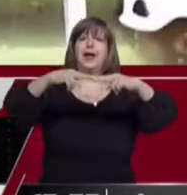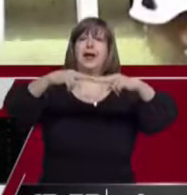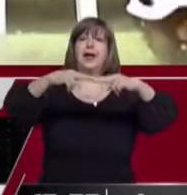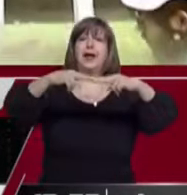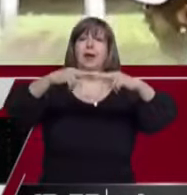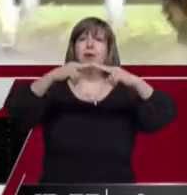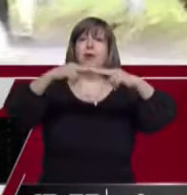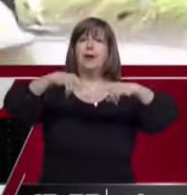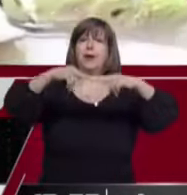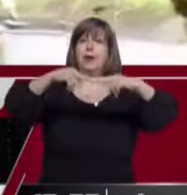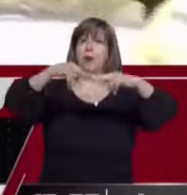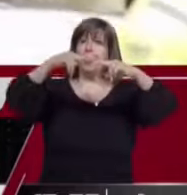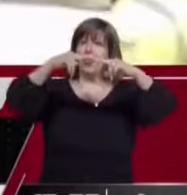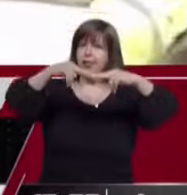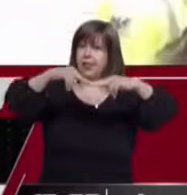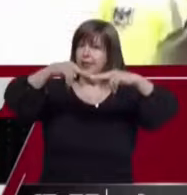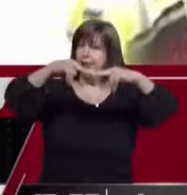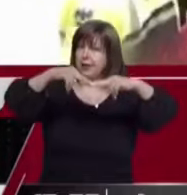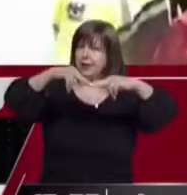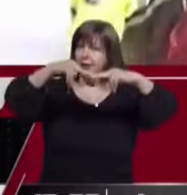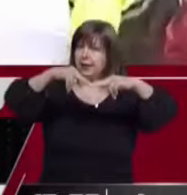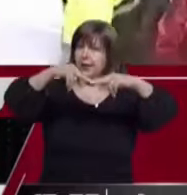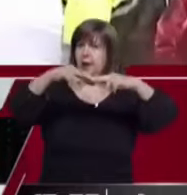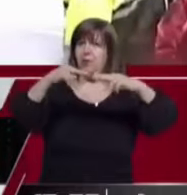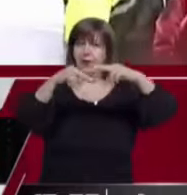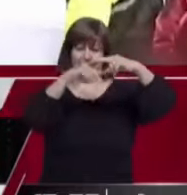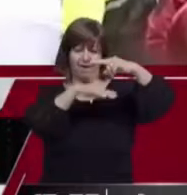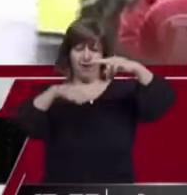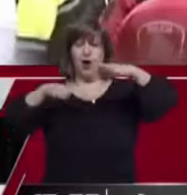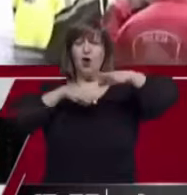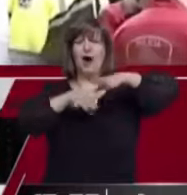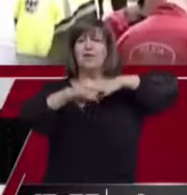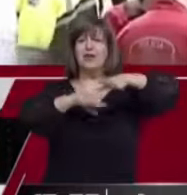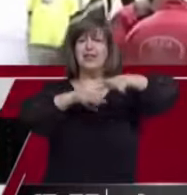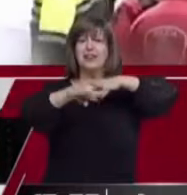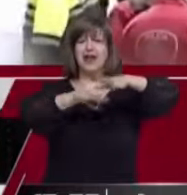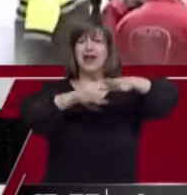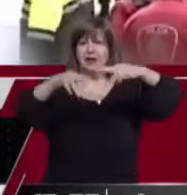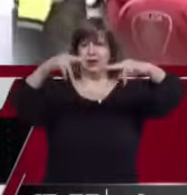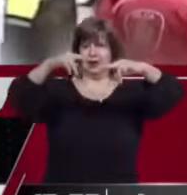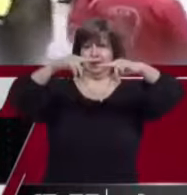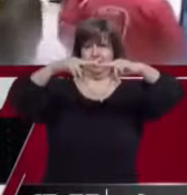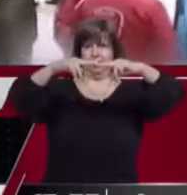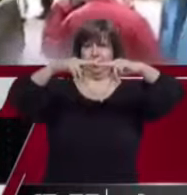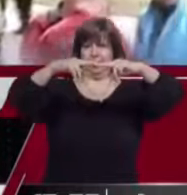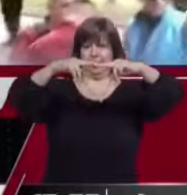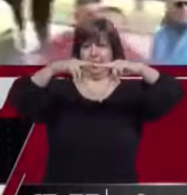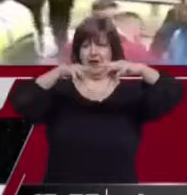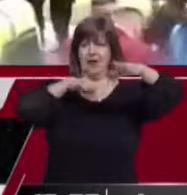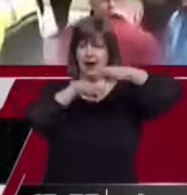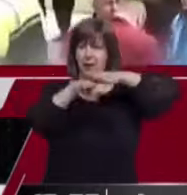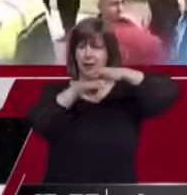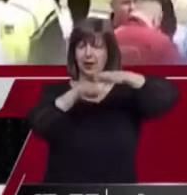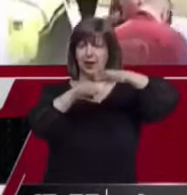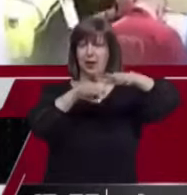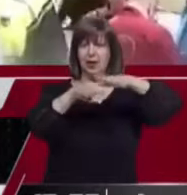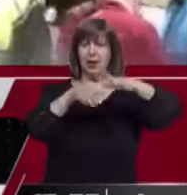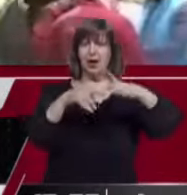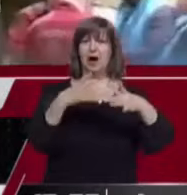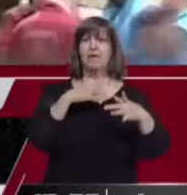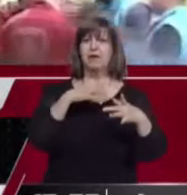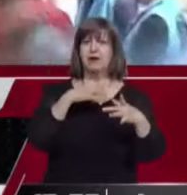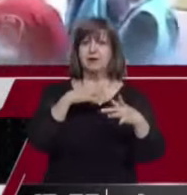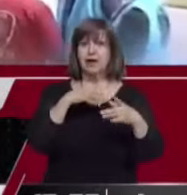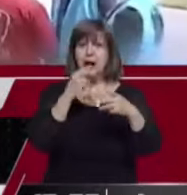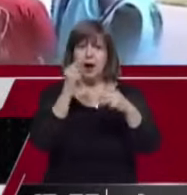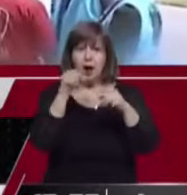de la avenida Figueroa al corta es una Avenida que tiene mucho tránsito y hasta que los peritos no terminen de confirmar que el puente